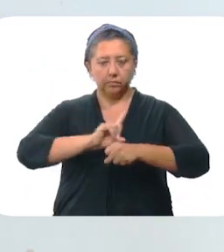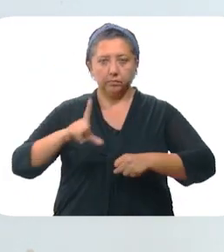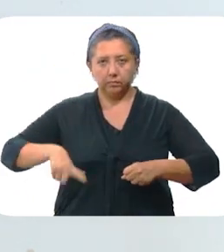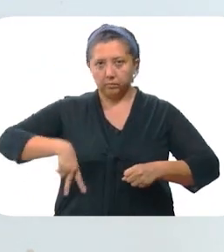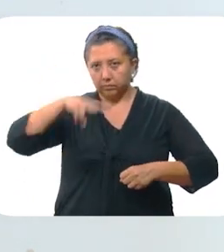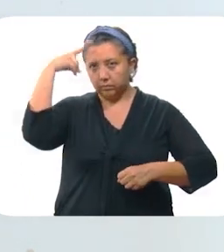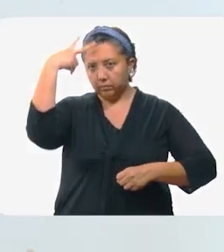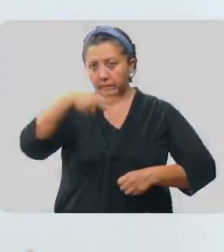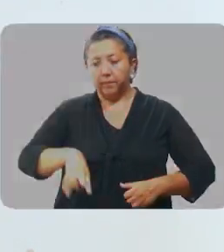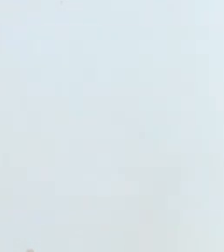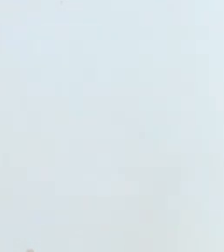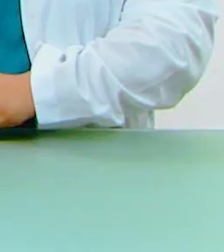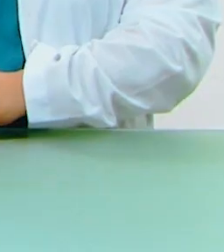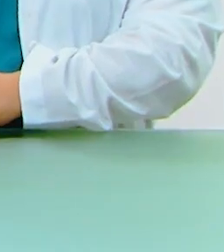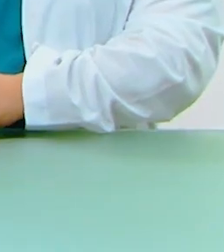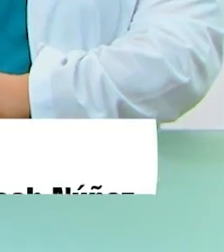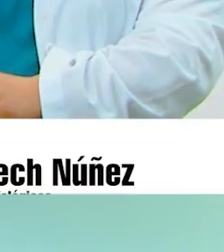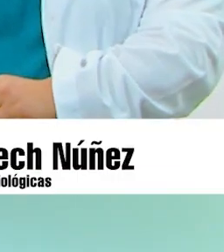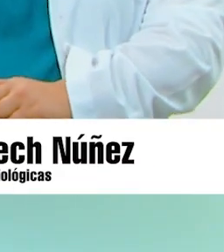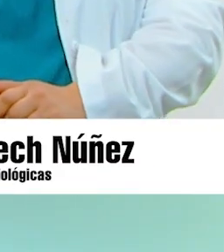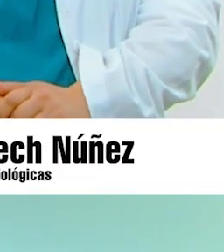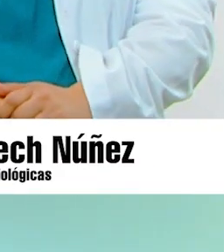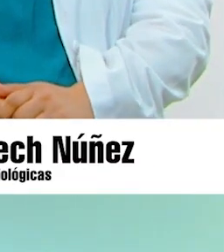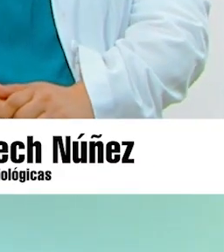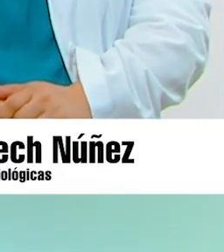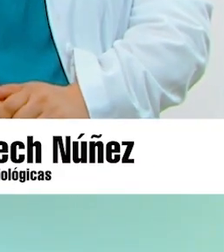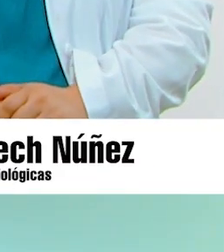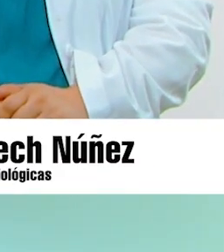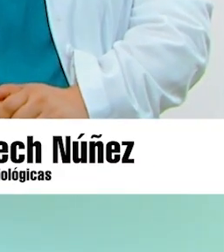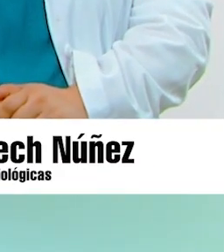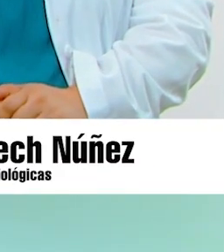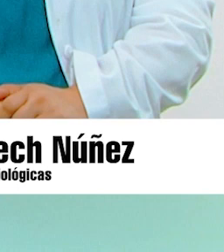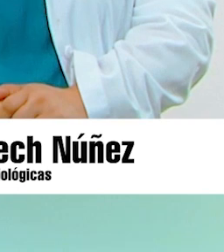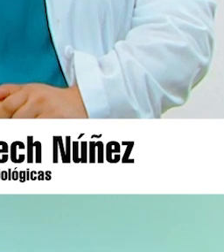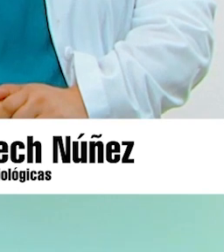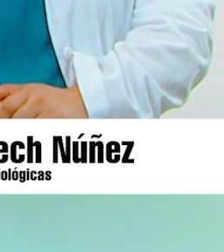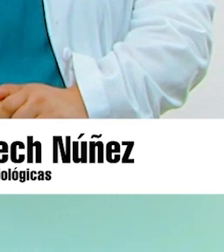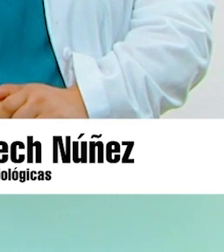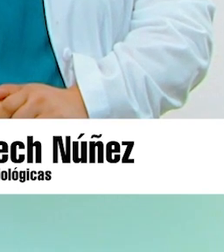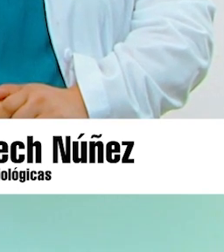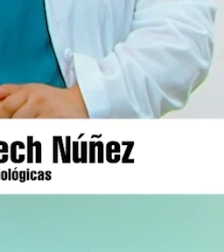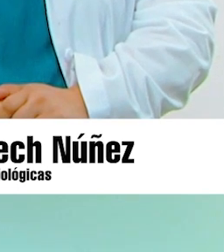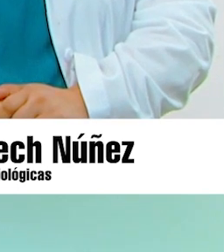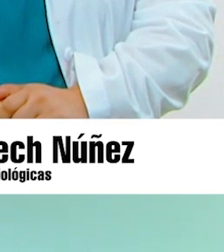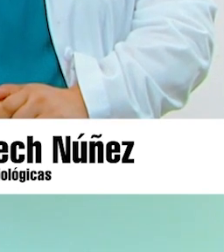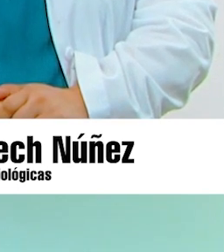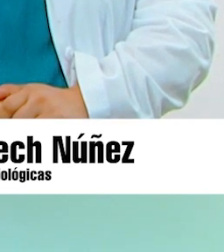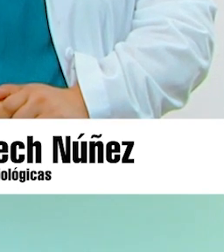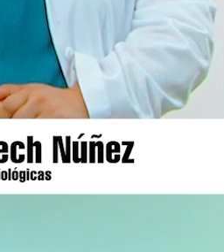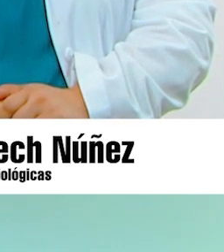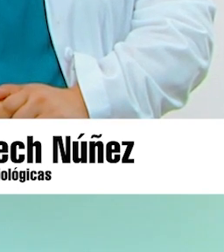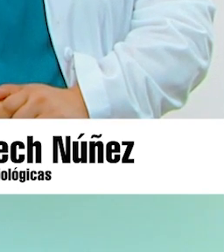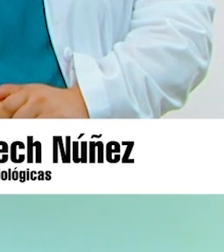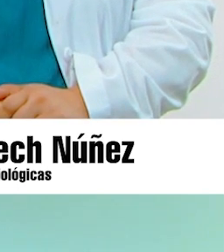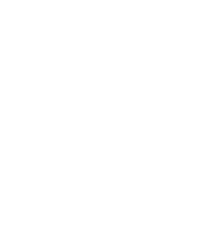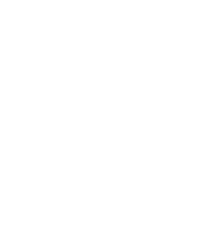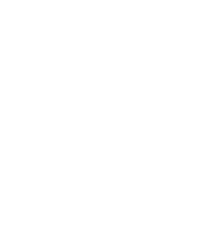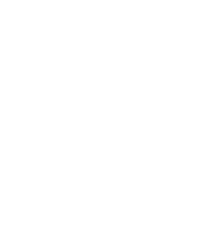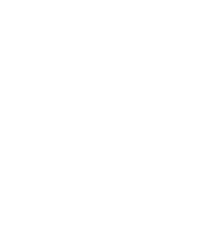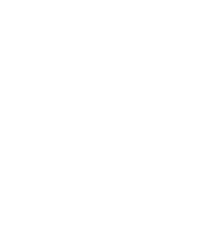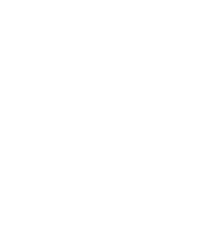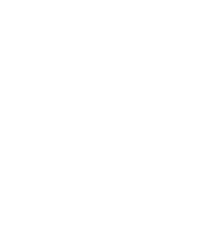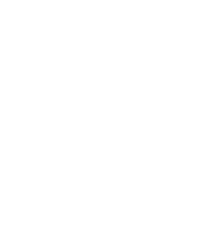del gobierno federal. Hasta aquí el reporte, doctora. Gracias. Continuaremos informando todos los días por este mismo medio. Muchas gracias.